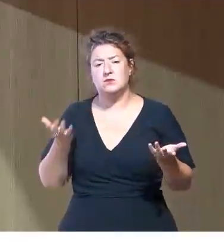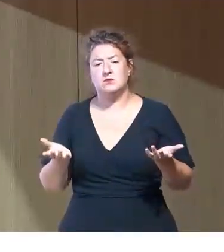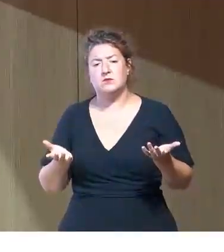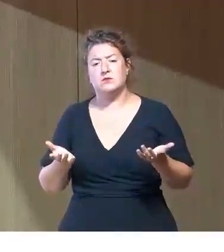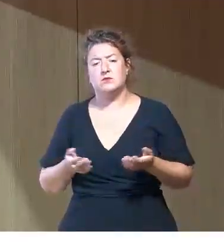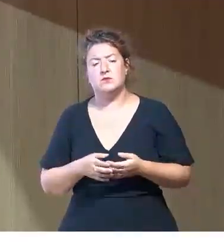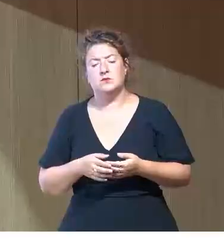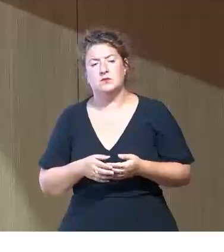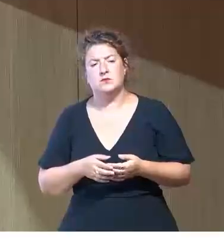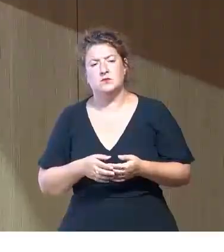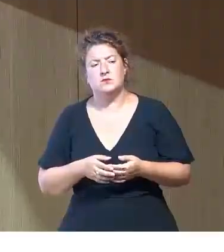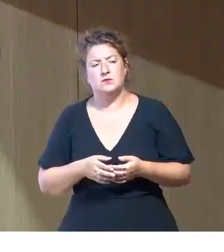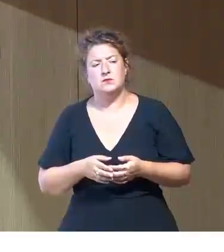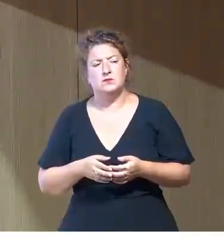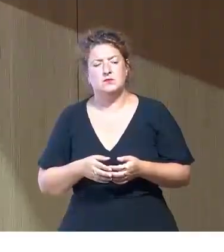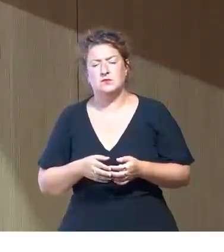funcionamiento